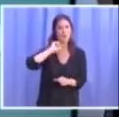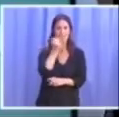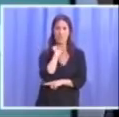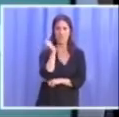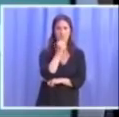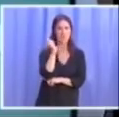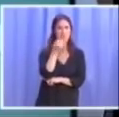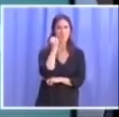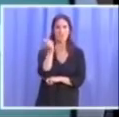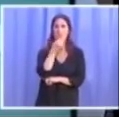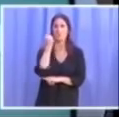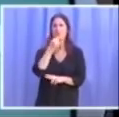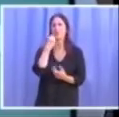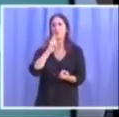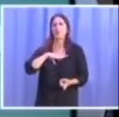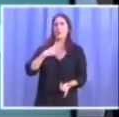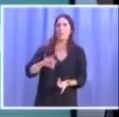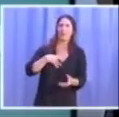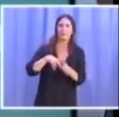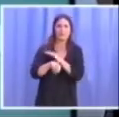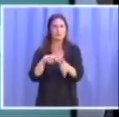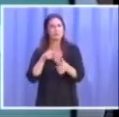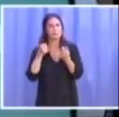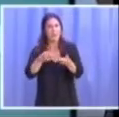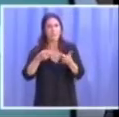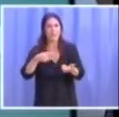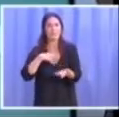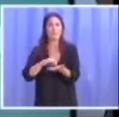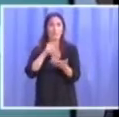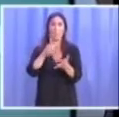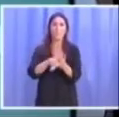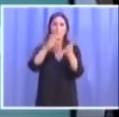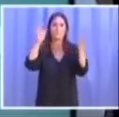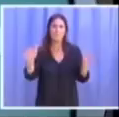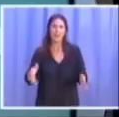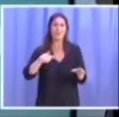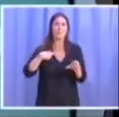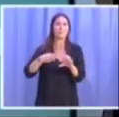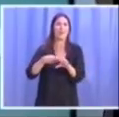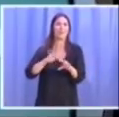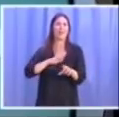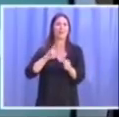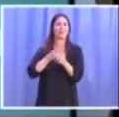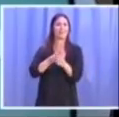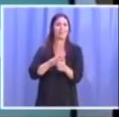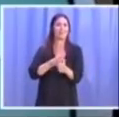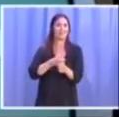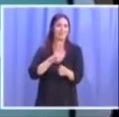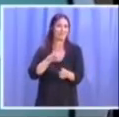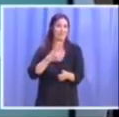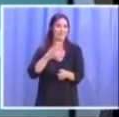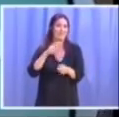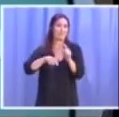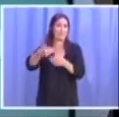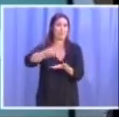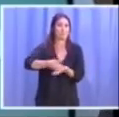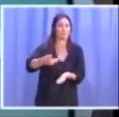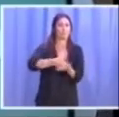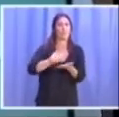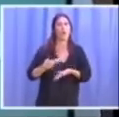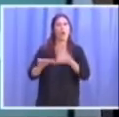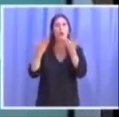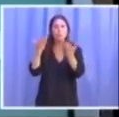falta de capacidad para prestar servicios. Por eso aumentaremos las plazas de la dependencia si se exige por la demanda.